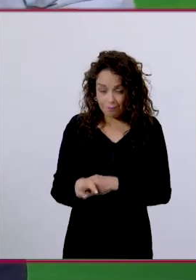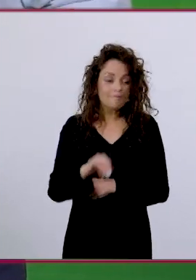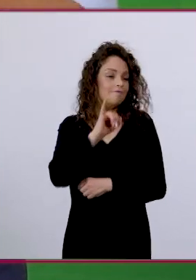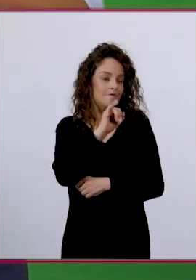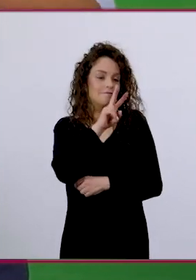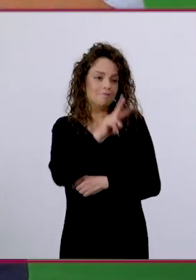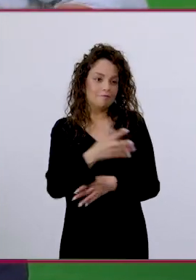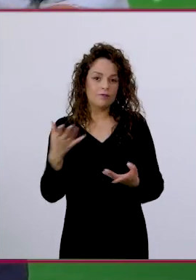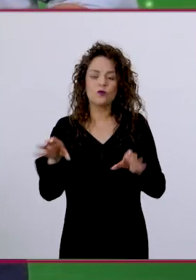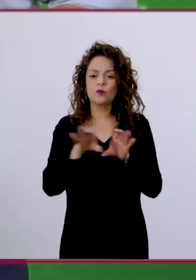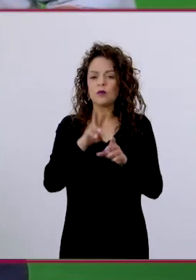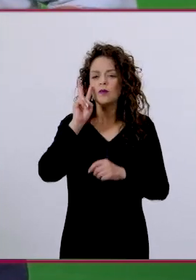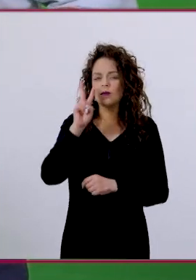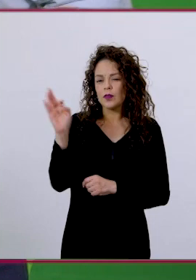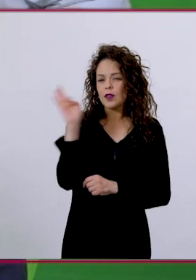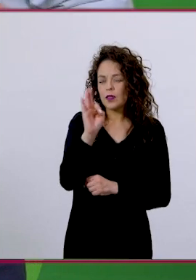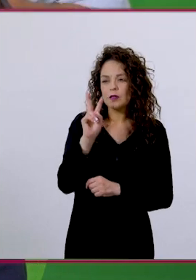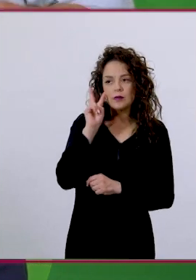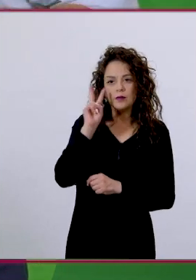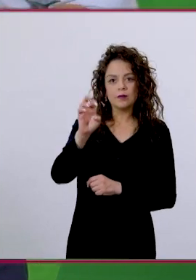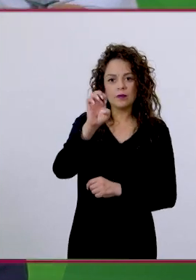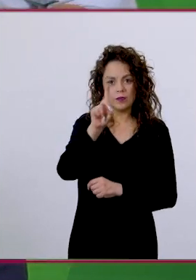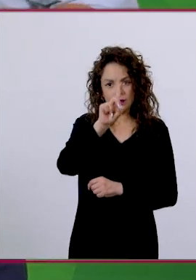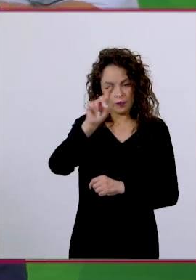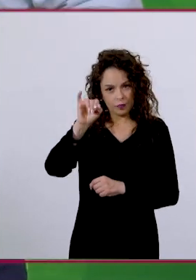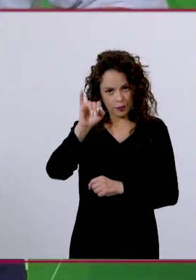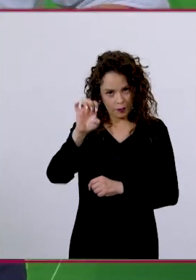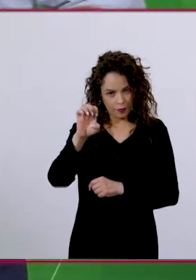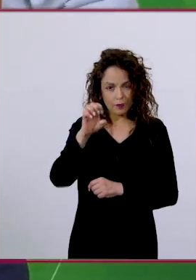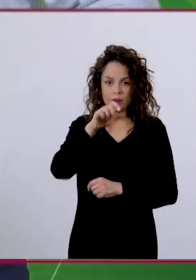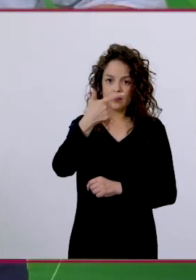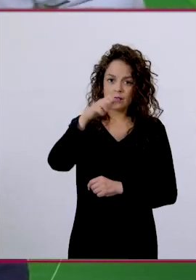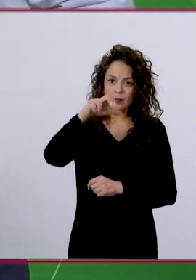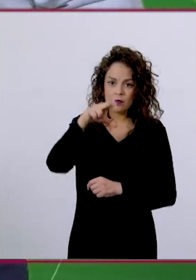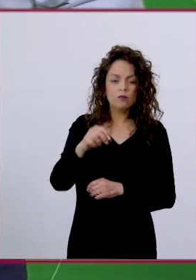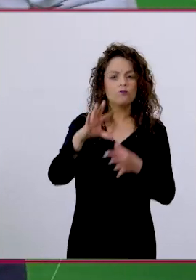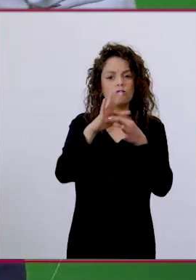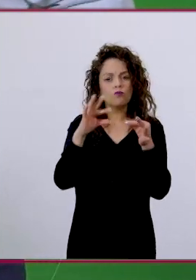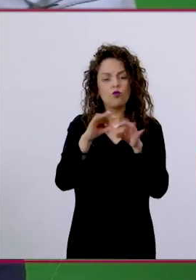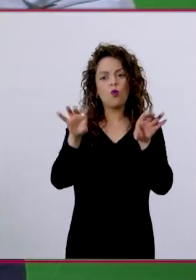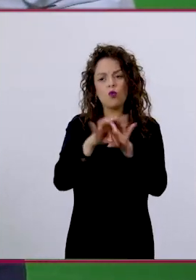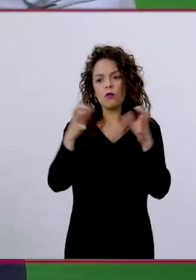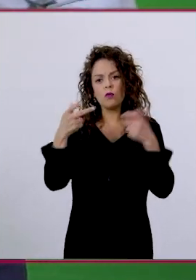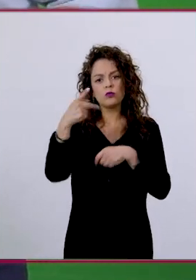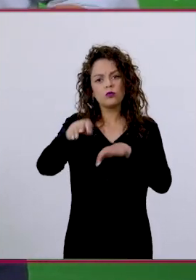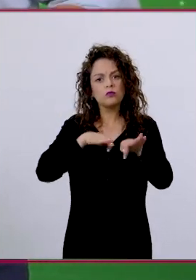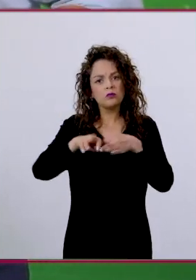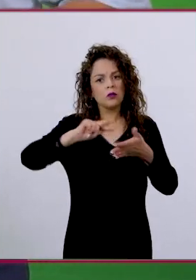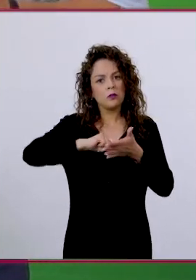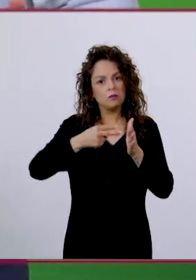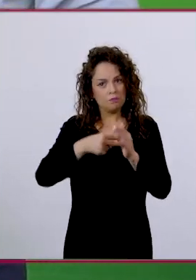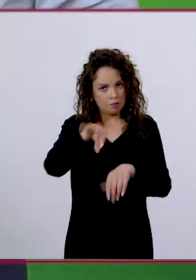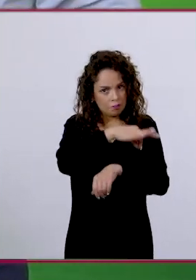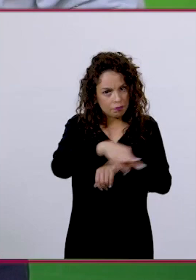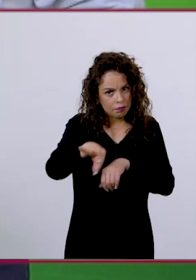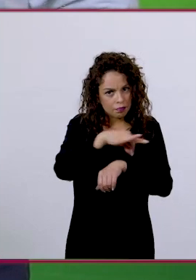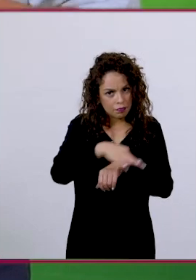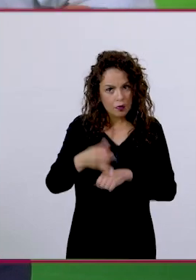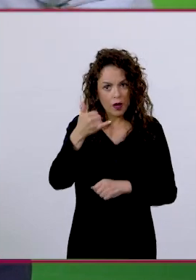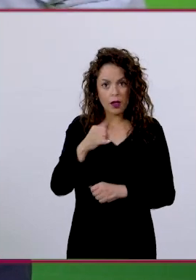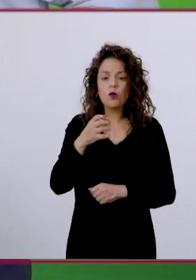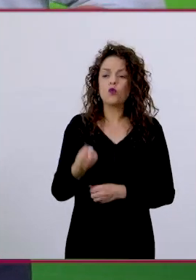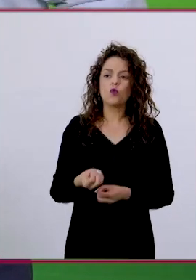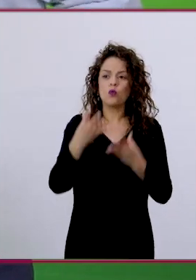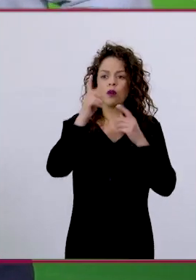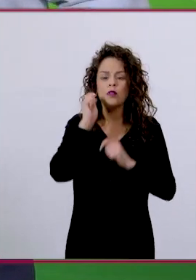parece, Shada, y a ustedes, amigos, si vamos con Eli y Genaro para que nos platiquen cómo llevan a cabo su trabajo arquitectónico y cuánto los enriquecen